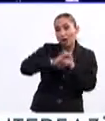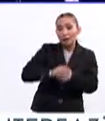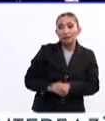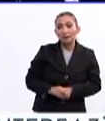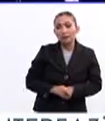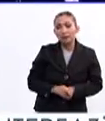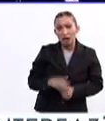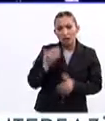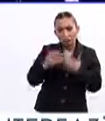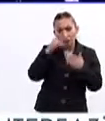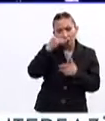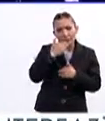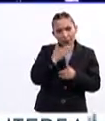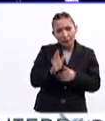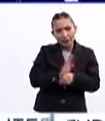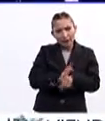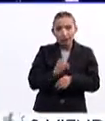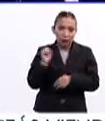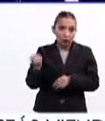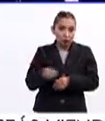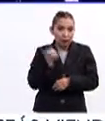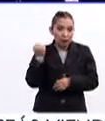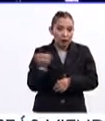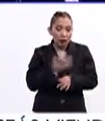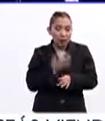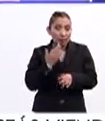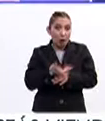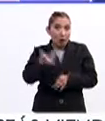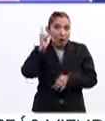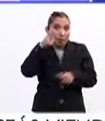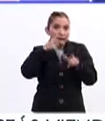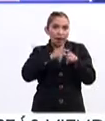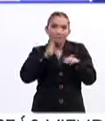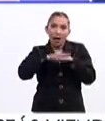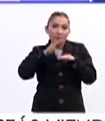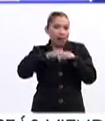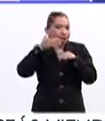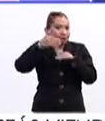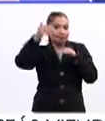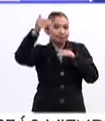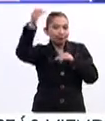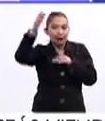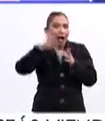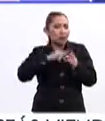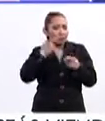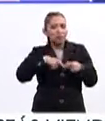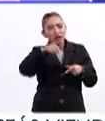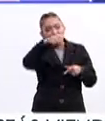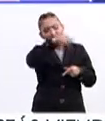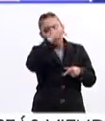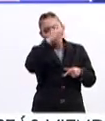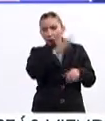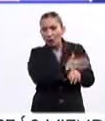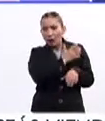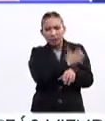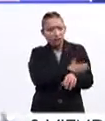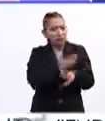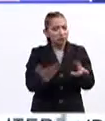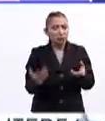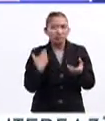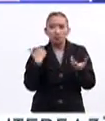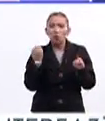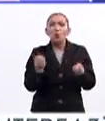nos está yendo bien, ¿no? A México nos está yendo bien. Sí, afortunadamente, y ojalá que sigamos por esa línea. Hay muchos mexicanos, compañeros,